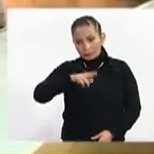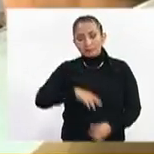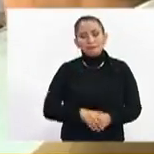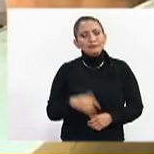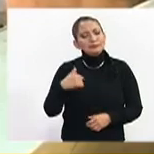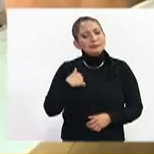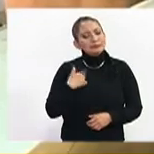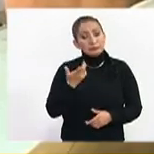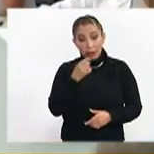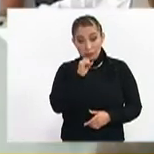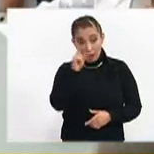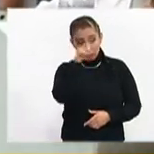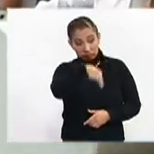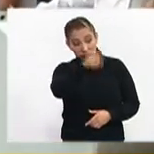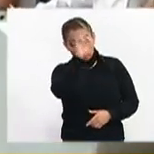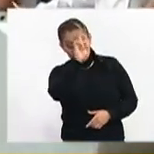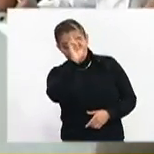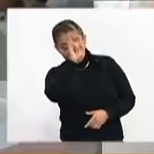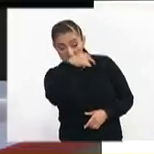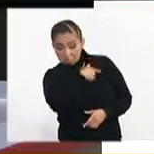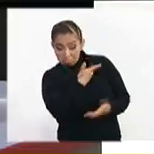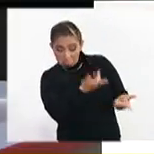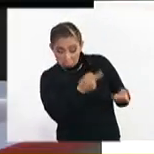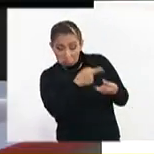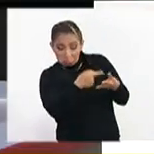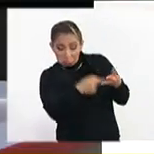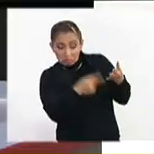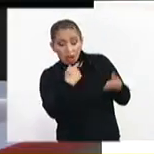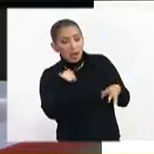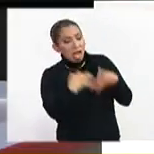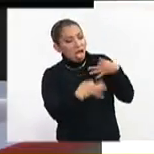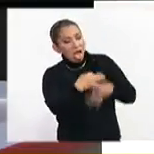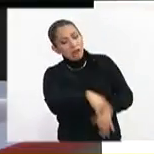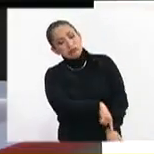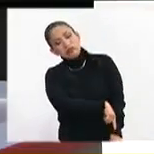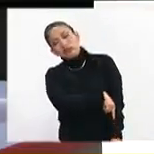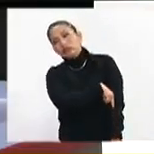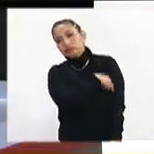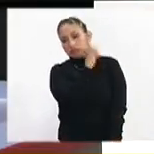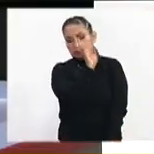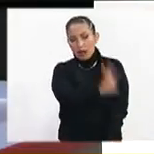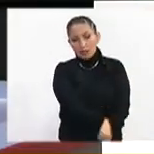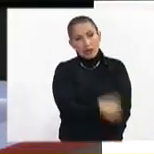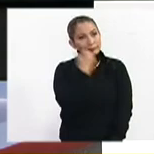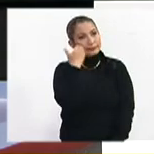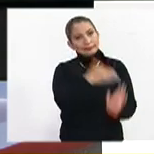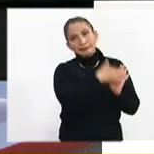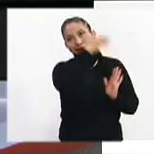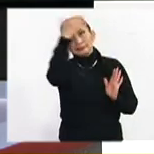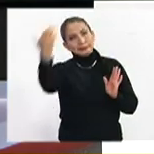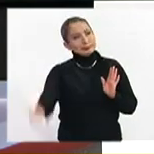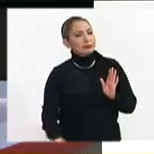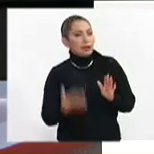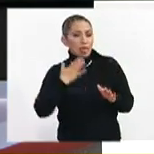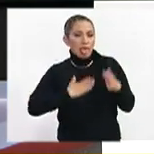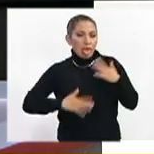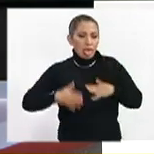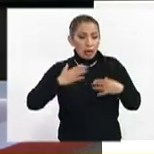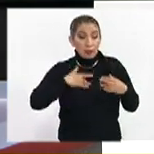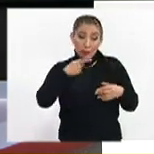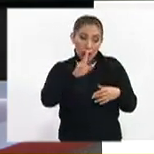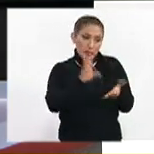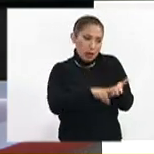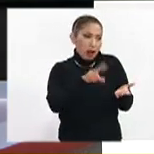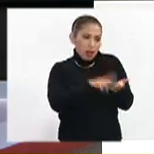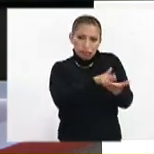Es recomendable también a las gentes orientarlas sobre que son procesos largos, son procesos que pueden llegar a resultar tediosos, pero que vale